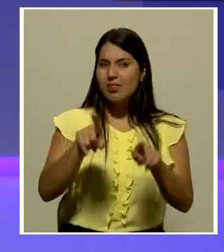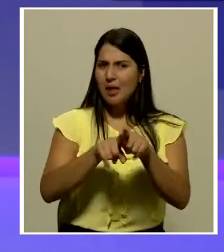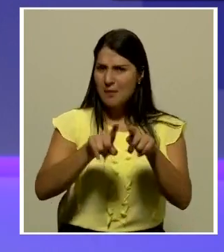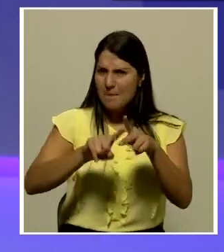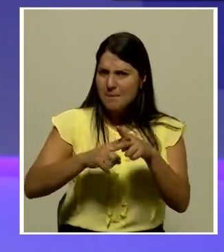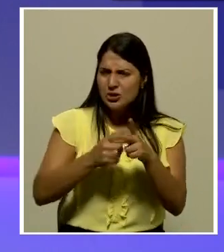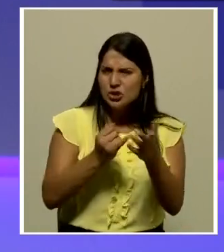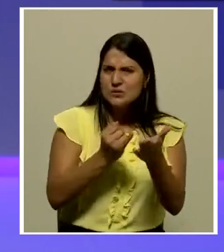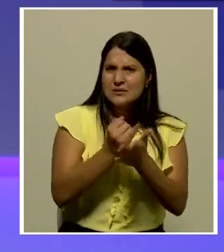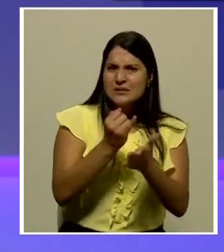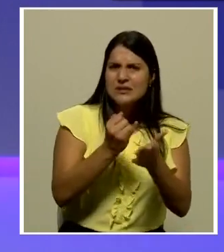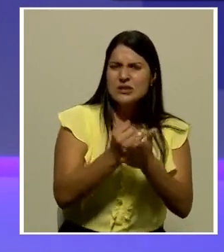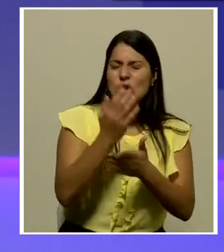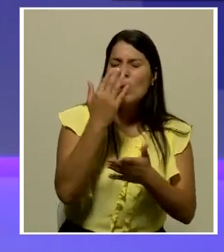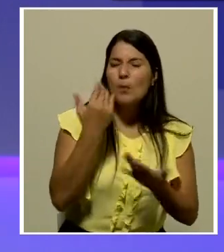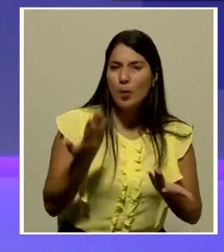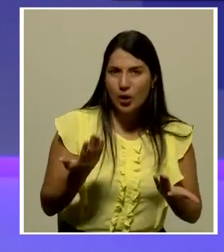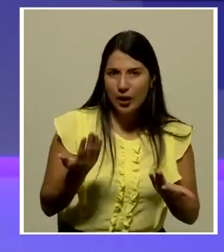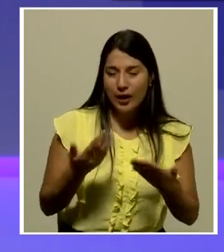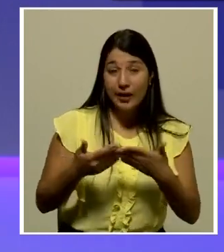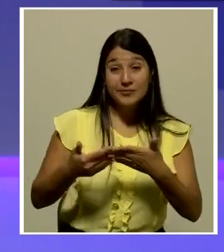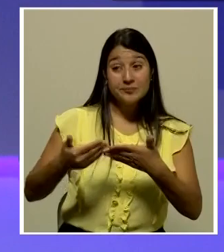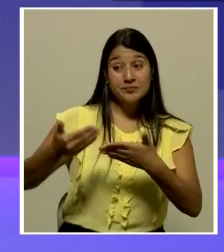había desestimado unas